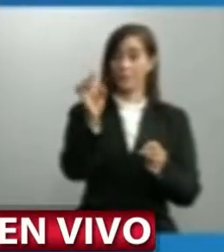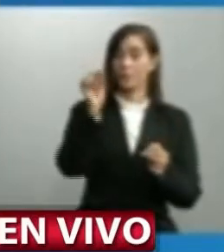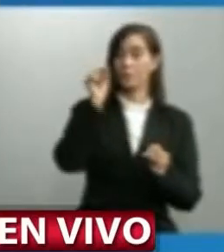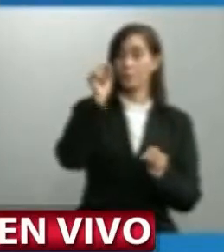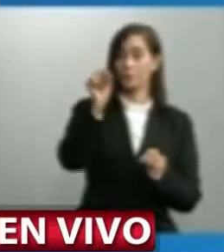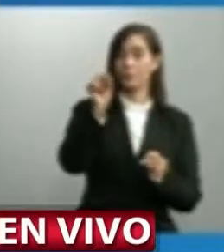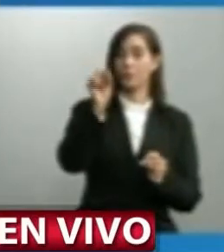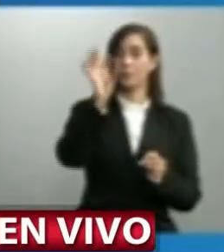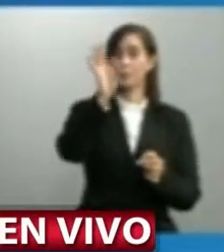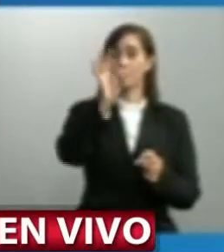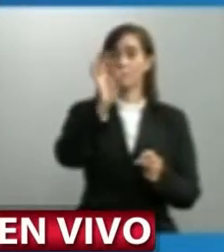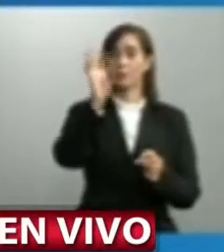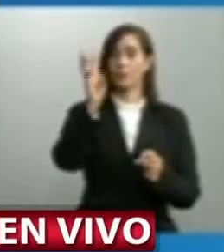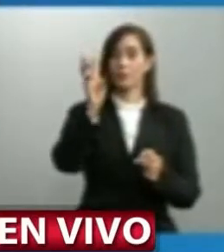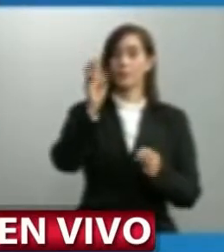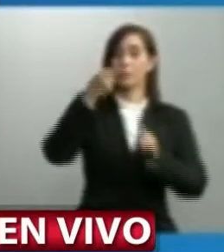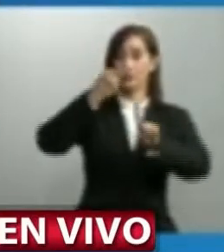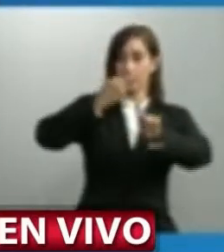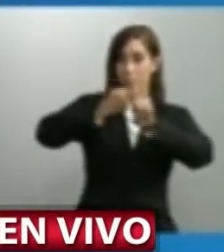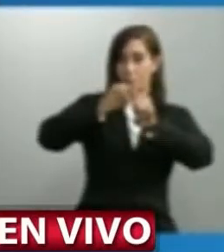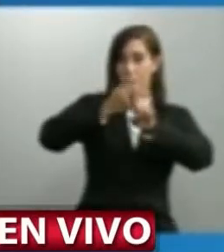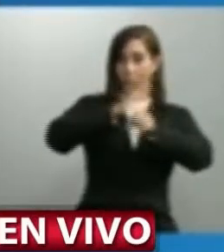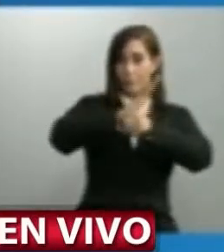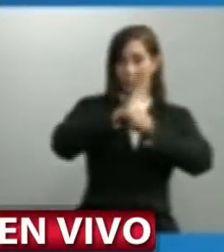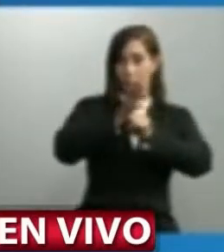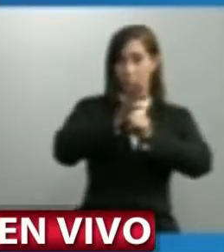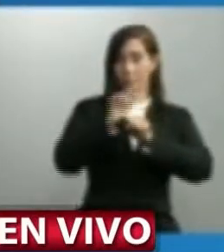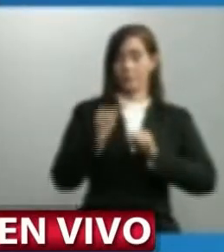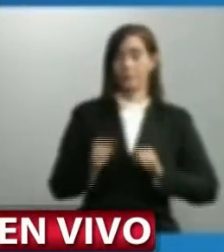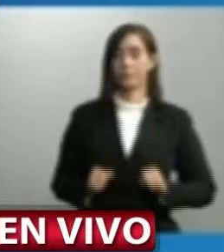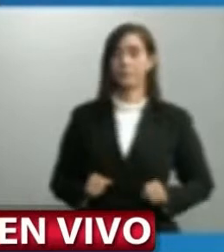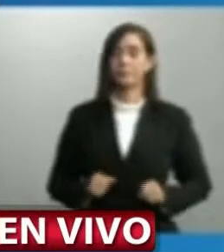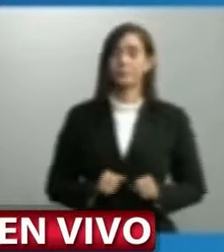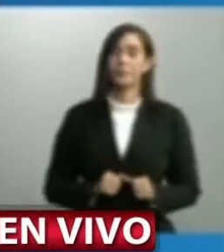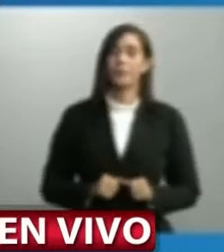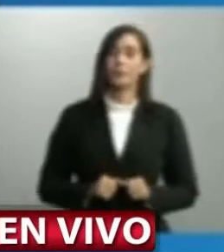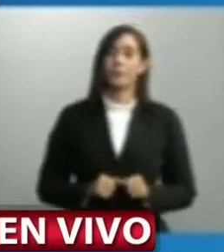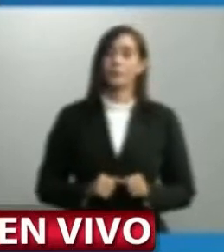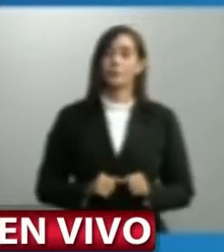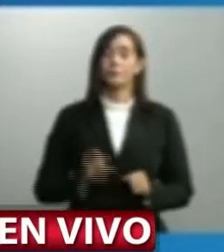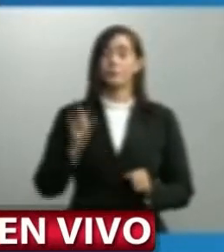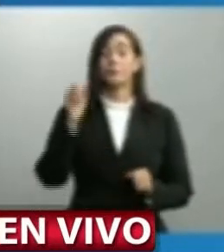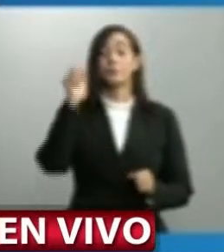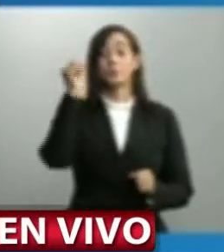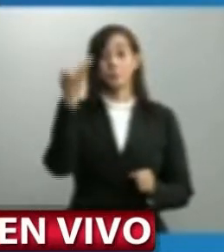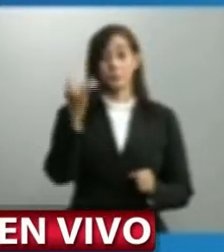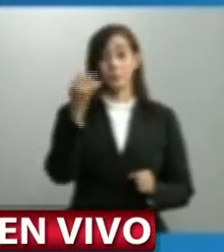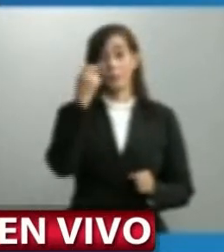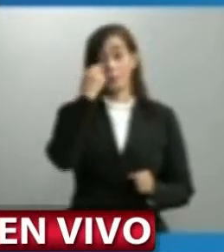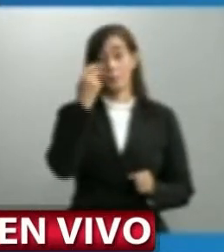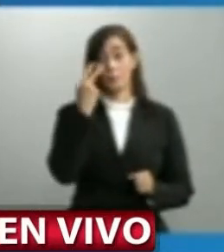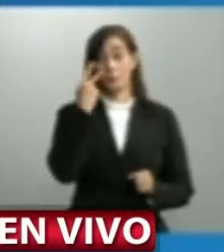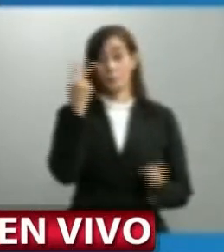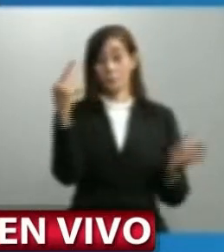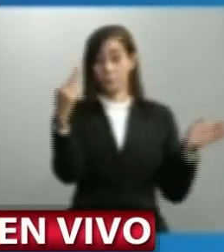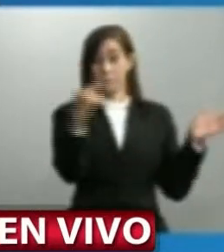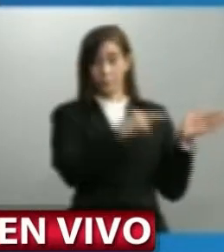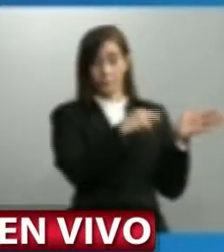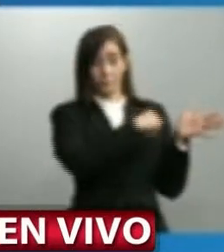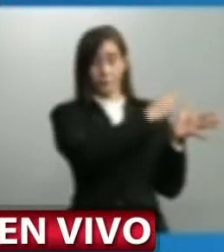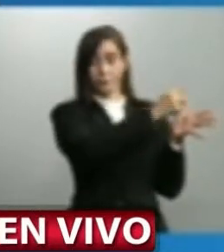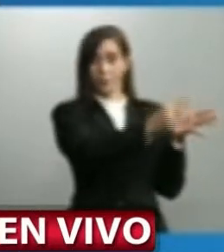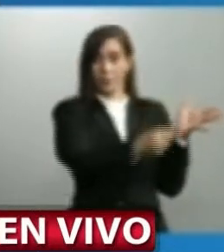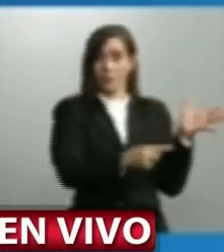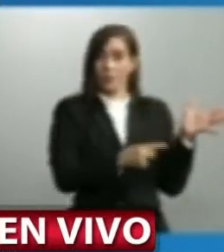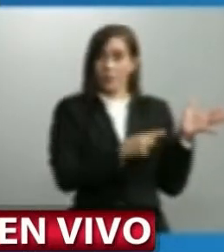18.96 son positivas. En la gráfica actual podemos ver la